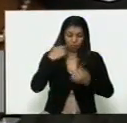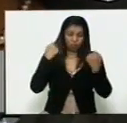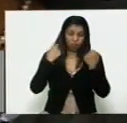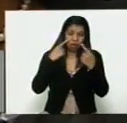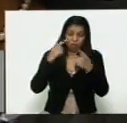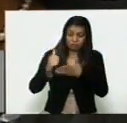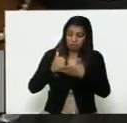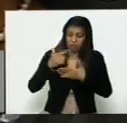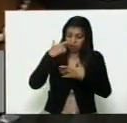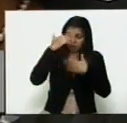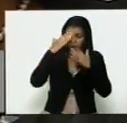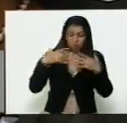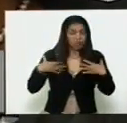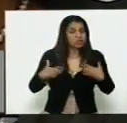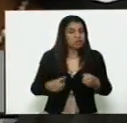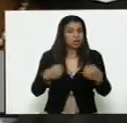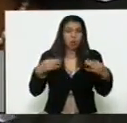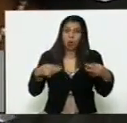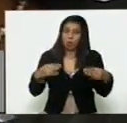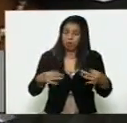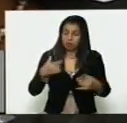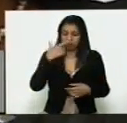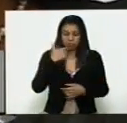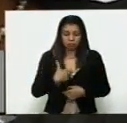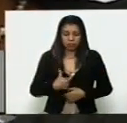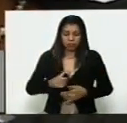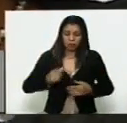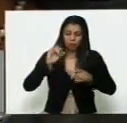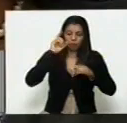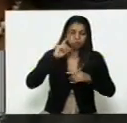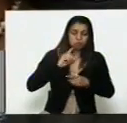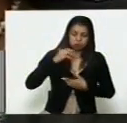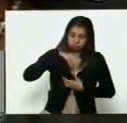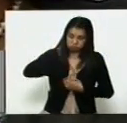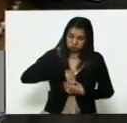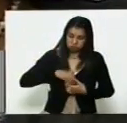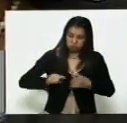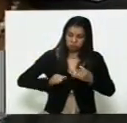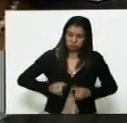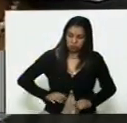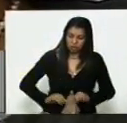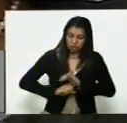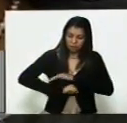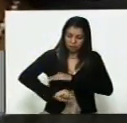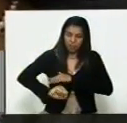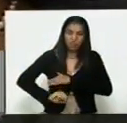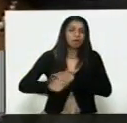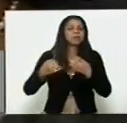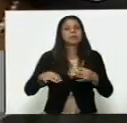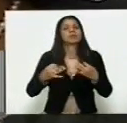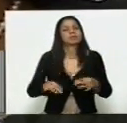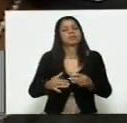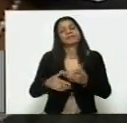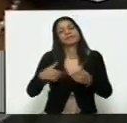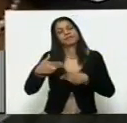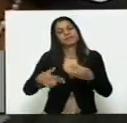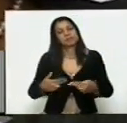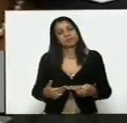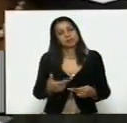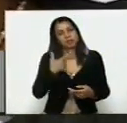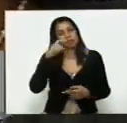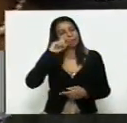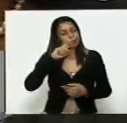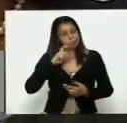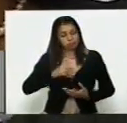sanas durante la gestación, trabajo de parto, parto y posparto, en razón que la